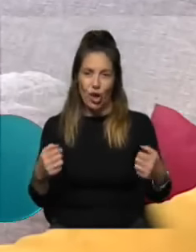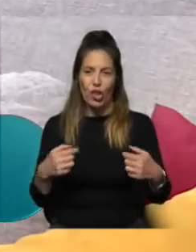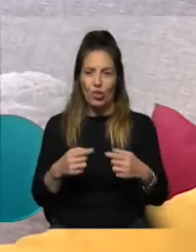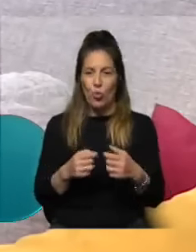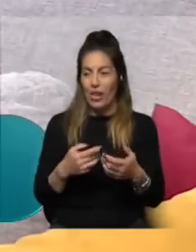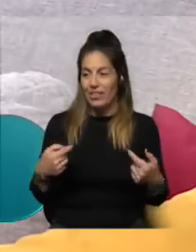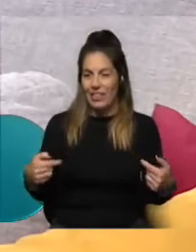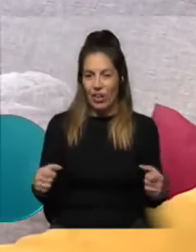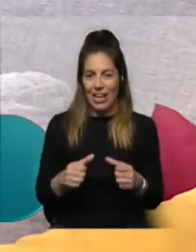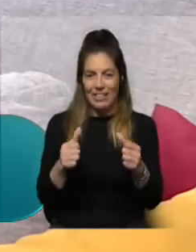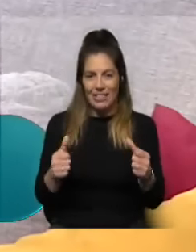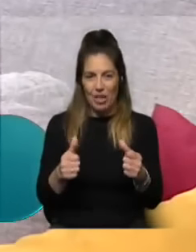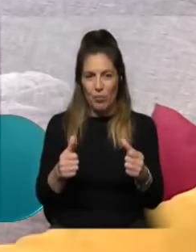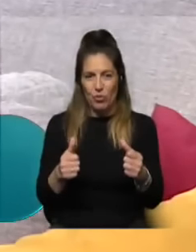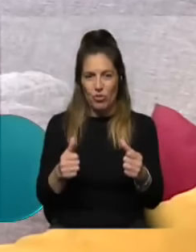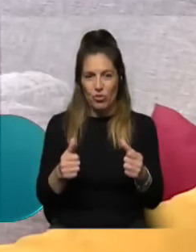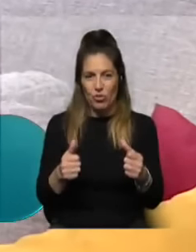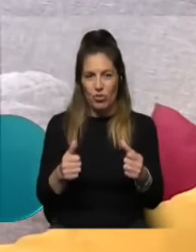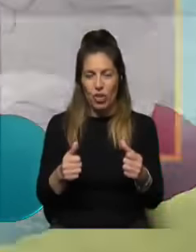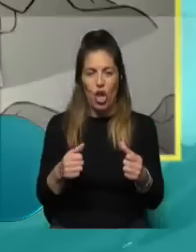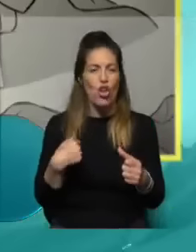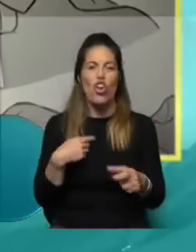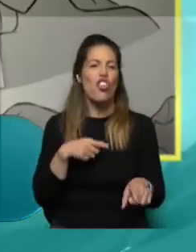no al timón, sino...